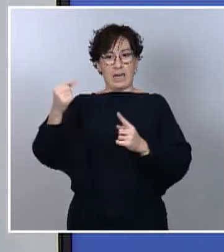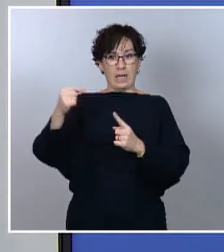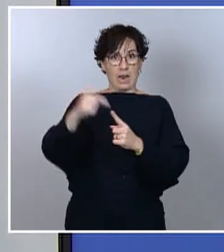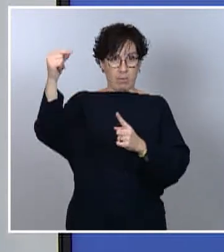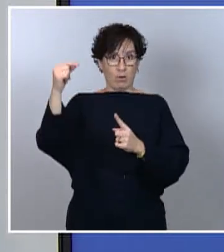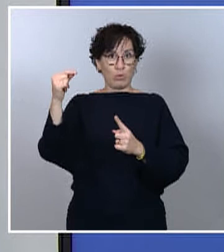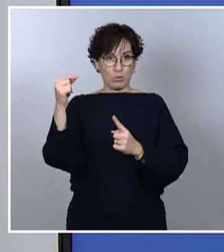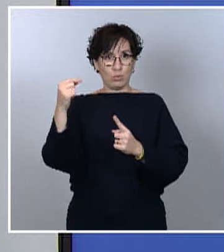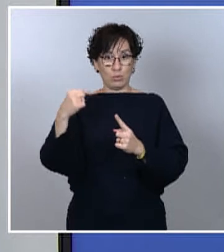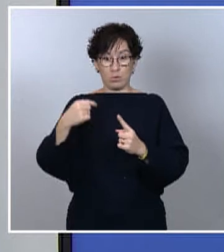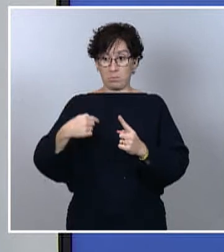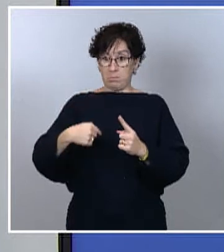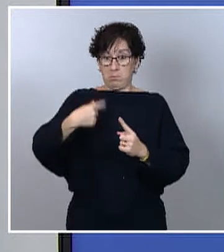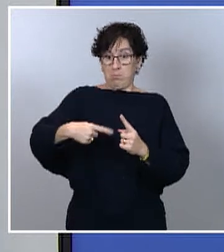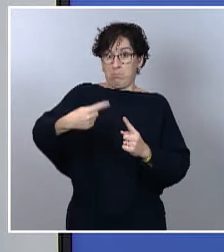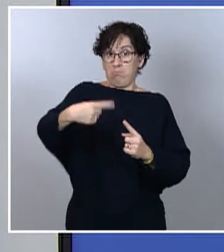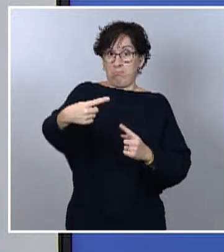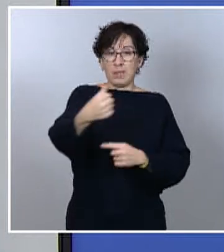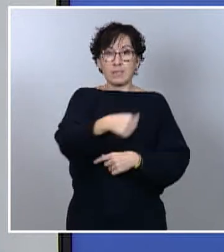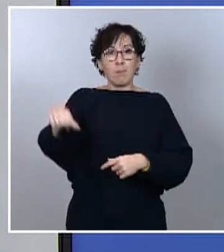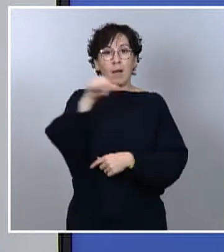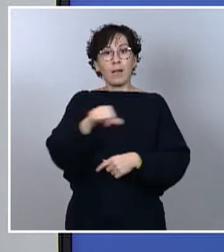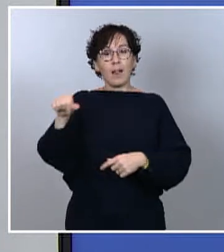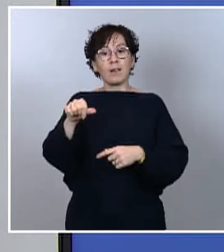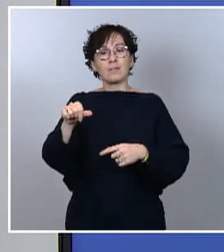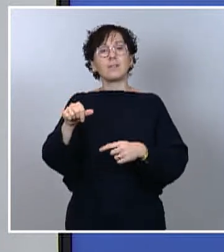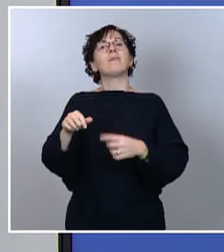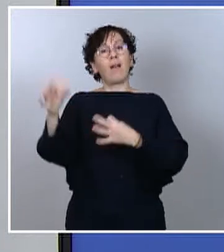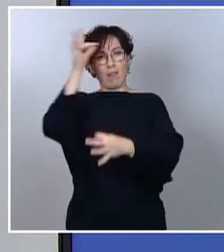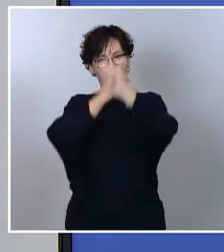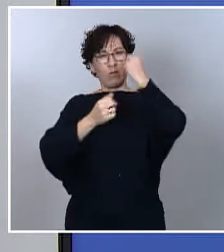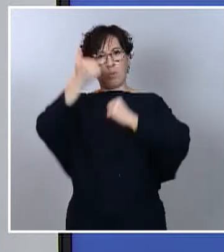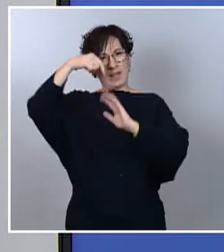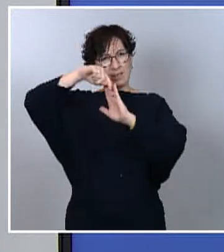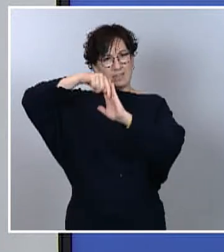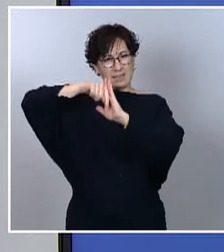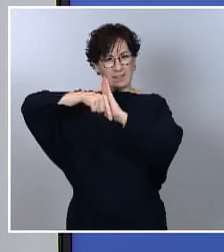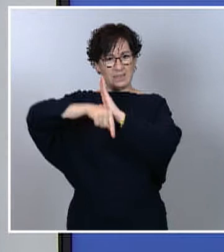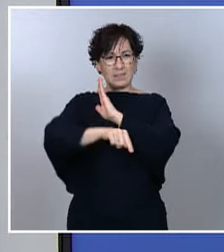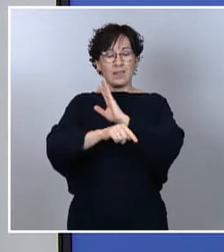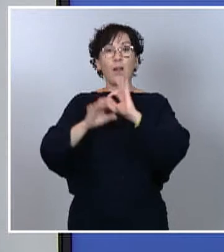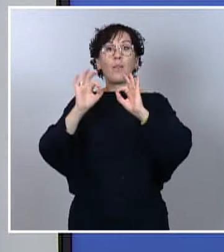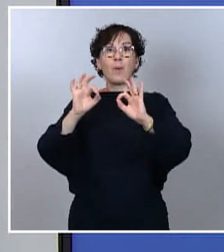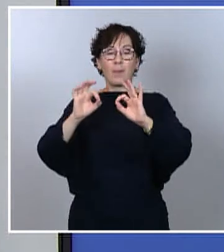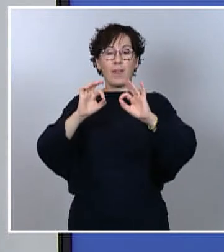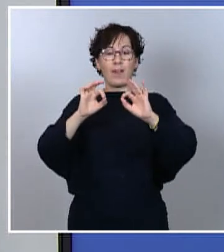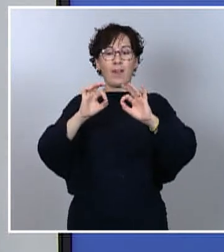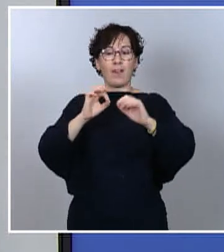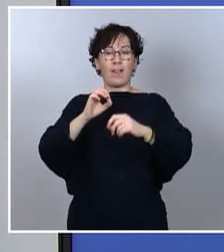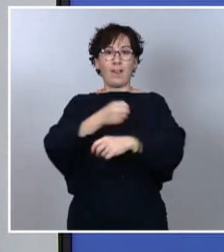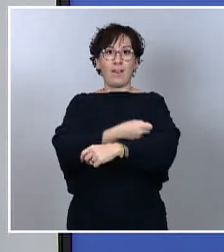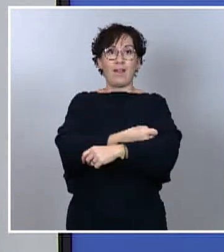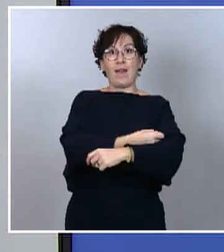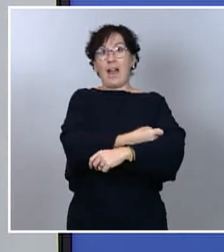próximas semanas cuando estén disponibles datos más detallados procedentes de los análisis realizados en